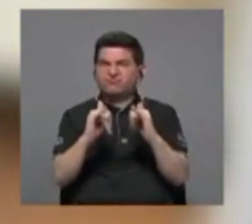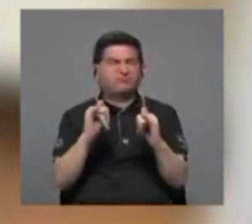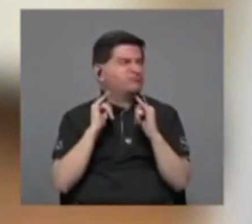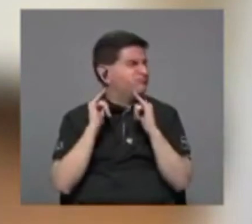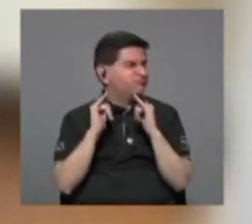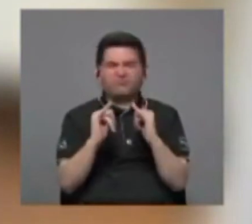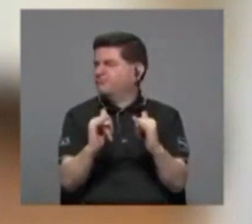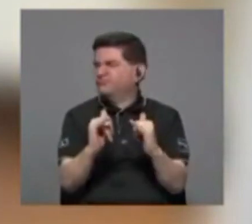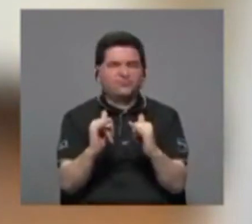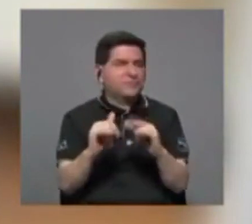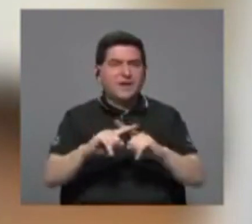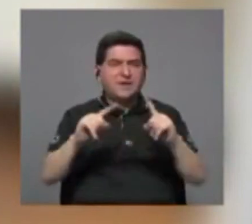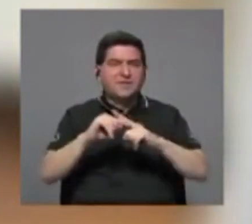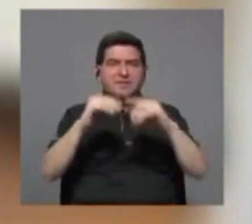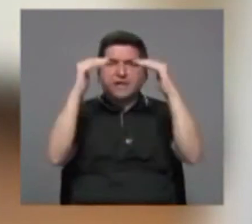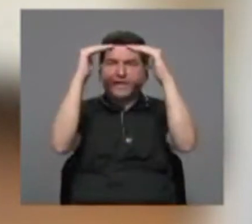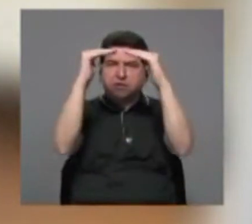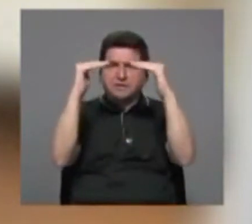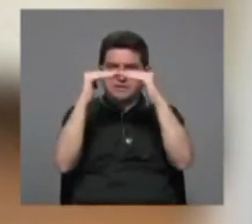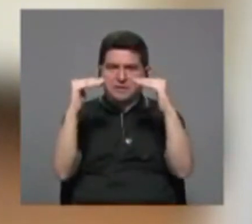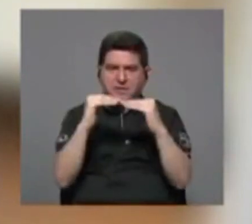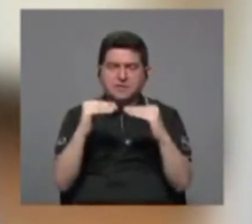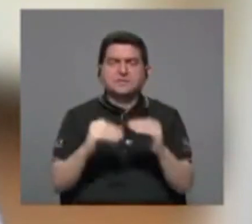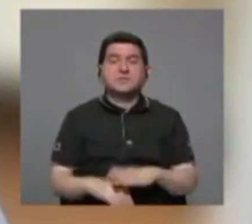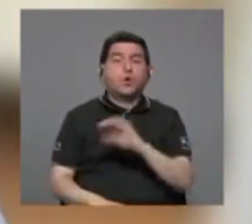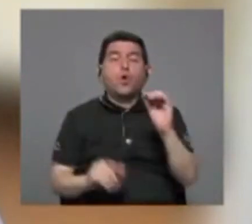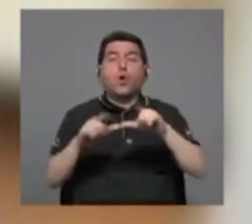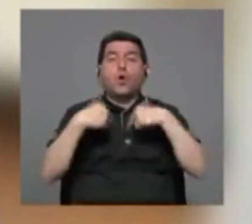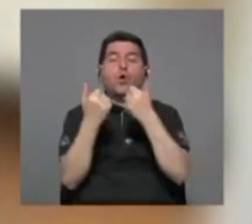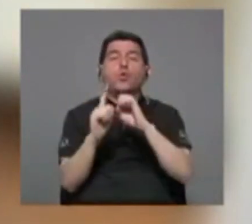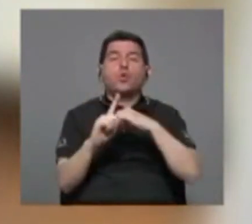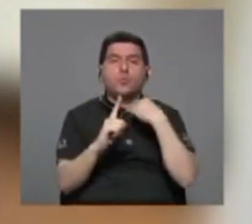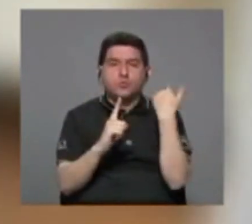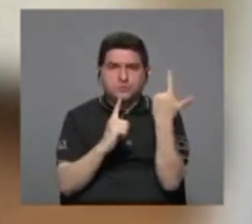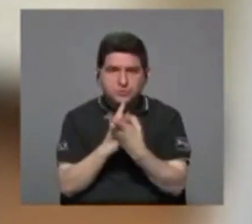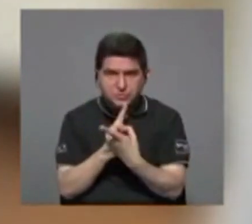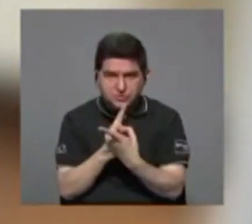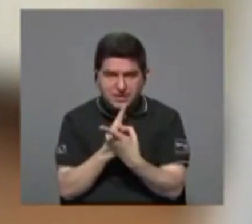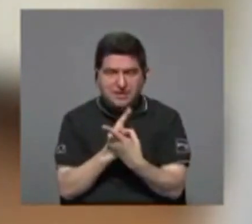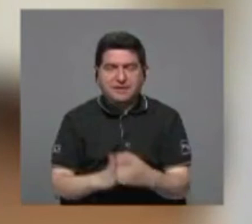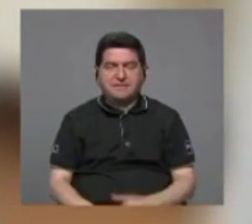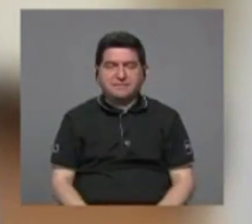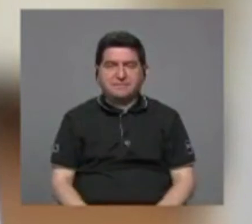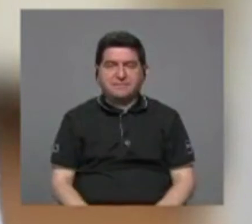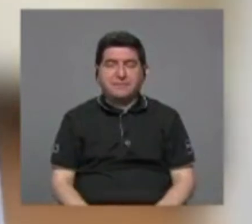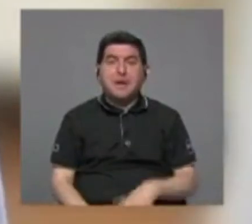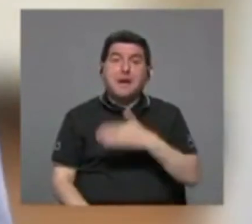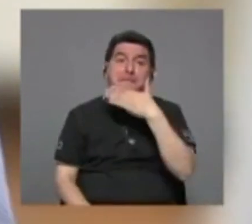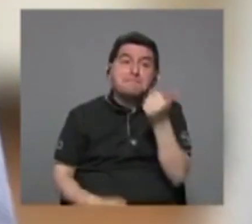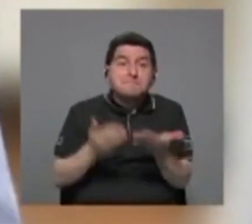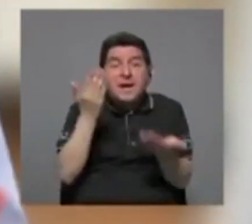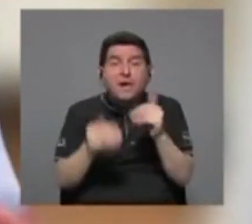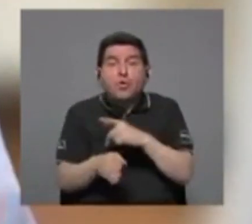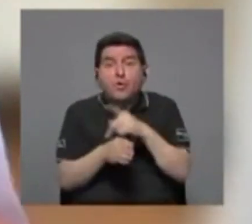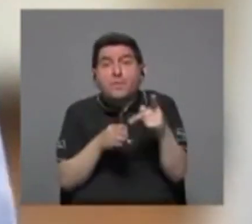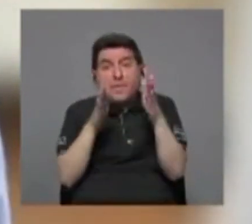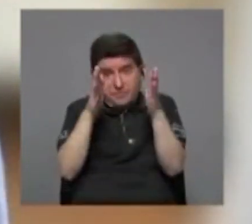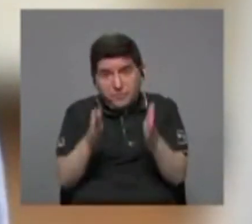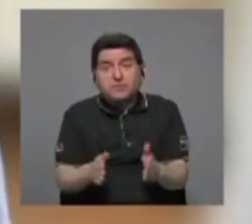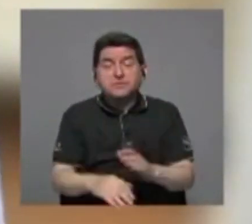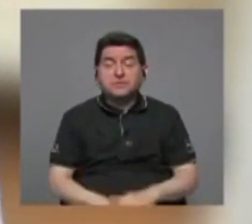entre distintas capas sociales o grupos demográficos. Ha sido mejor para